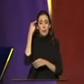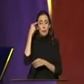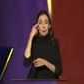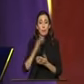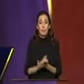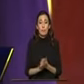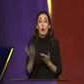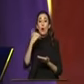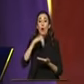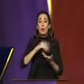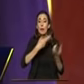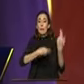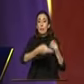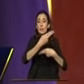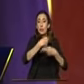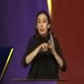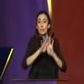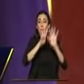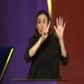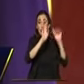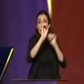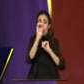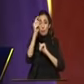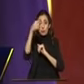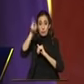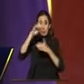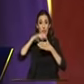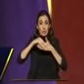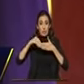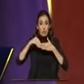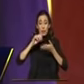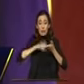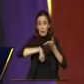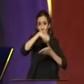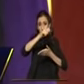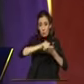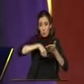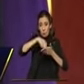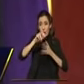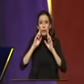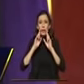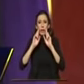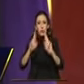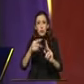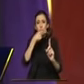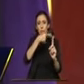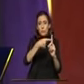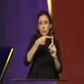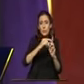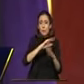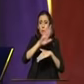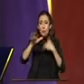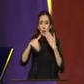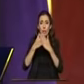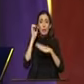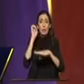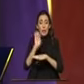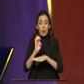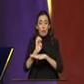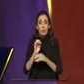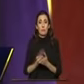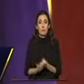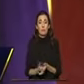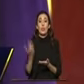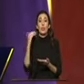Renegociamos 900 millones de dólares en contratos con grandes ventajas para el país y